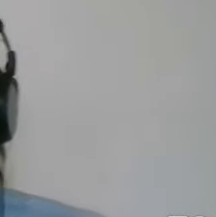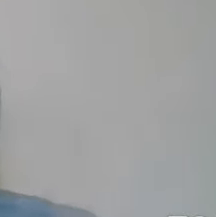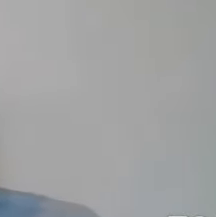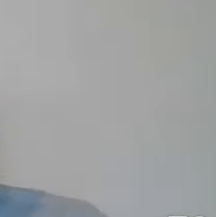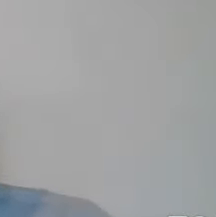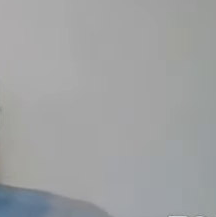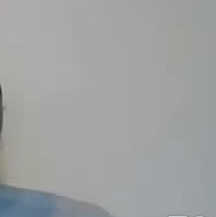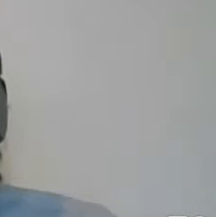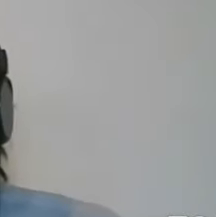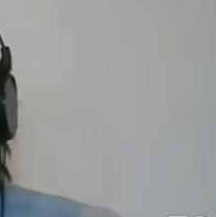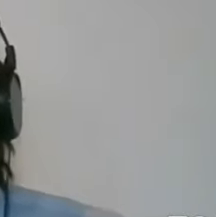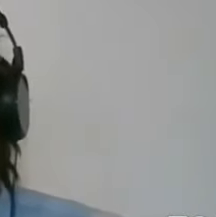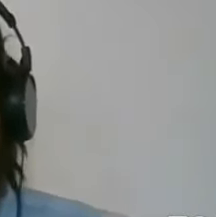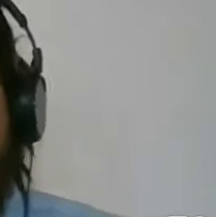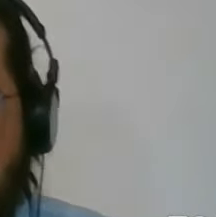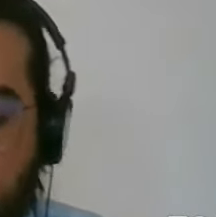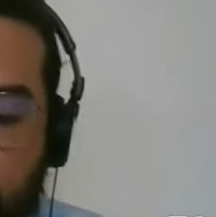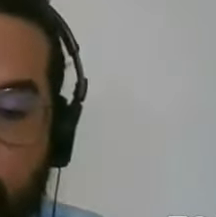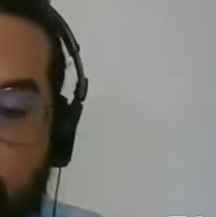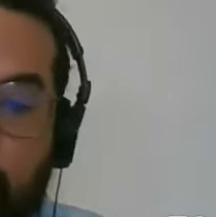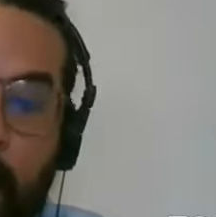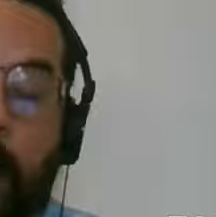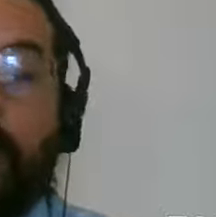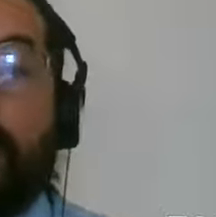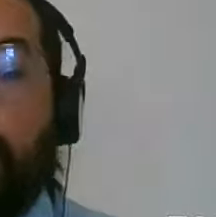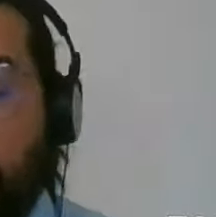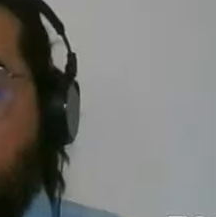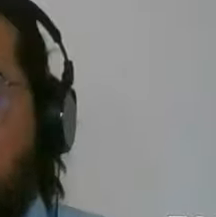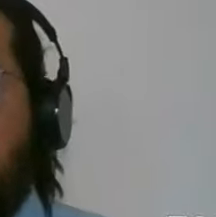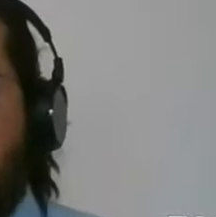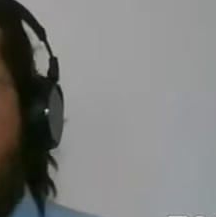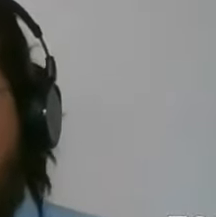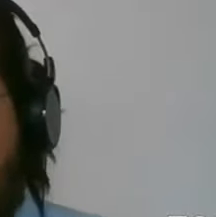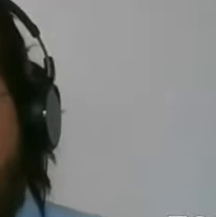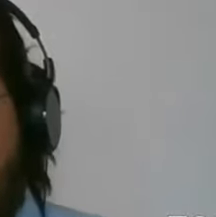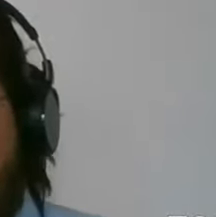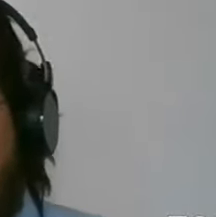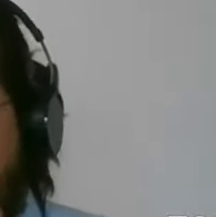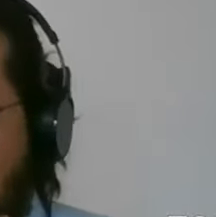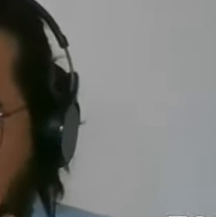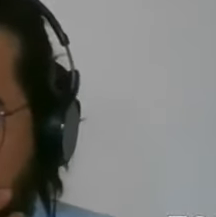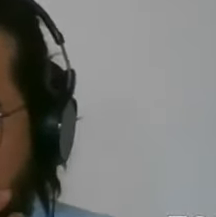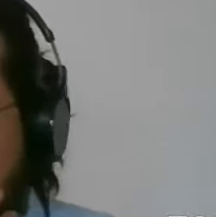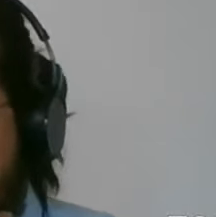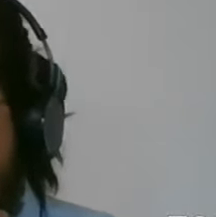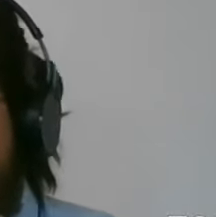¿no? Ahora bien, la colección de cuadernos que tenemos